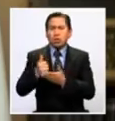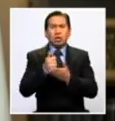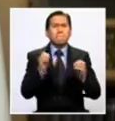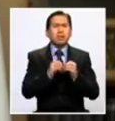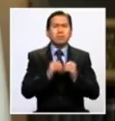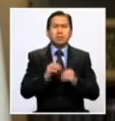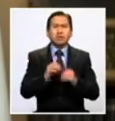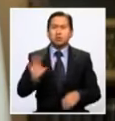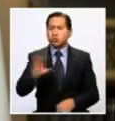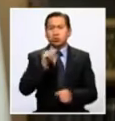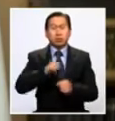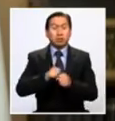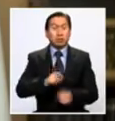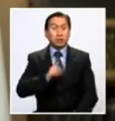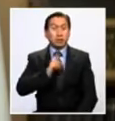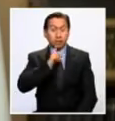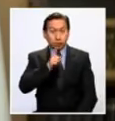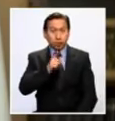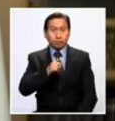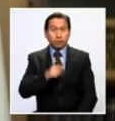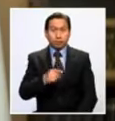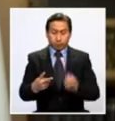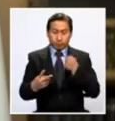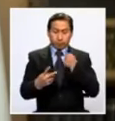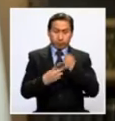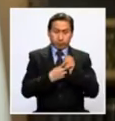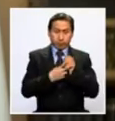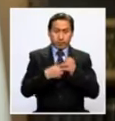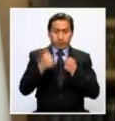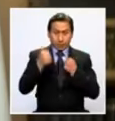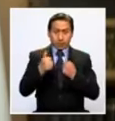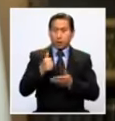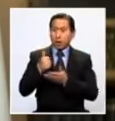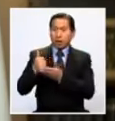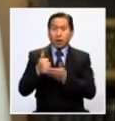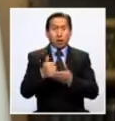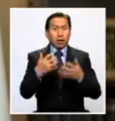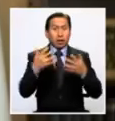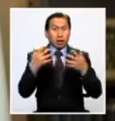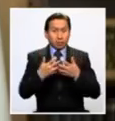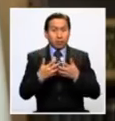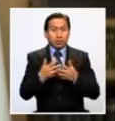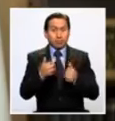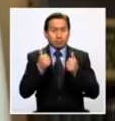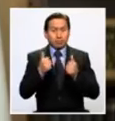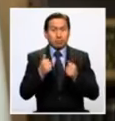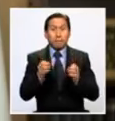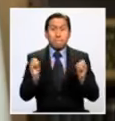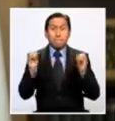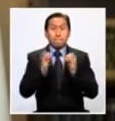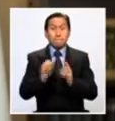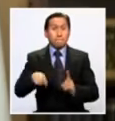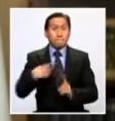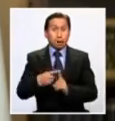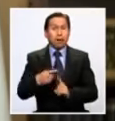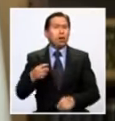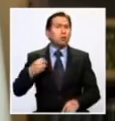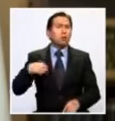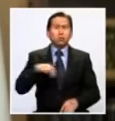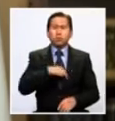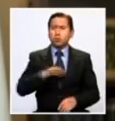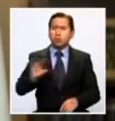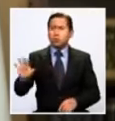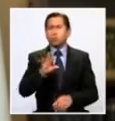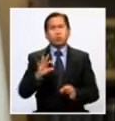empleo. Pero además de ahorrar y de ayudar a las empresas para que aseguren el empleo, estamos ayudando a las